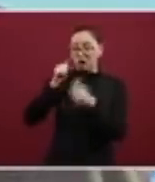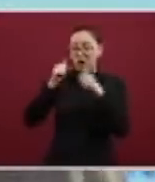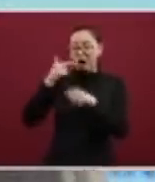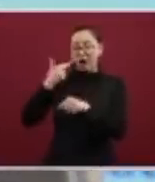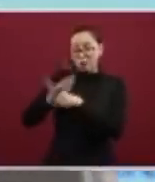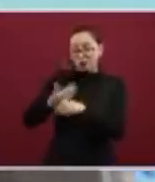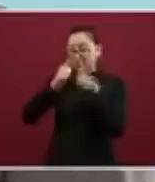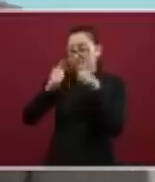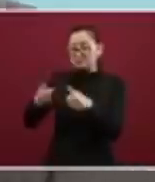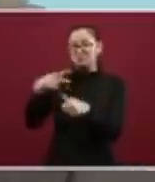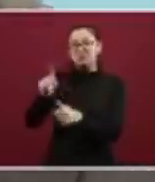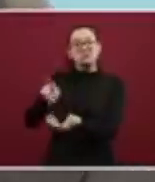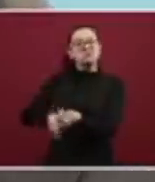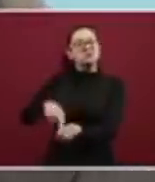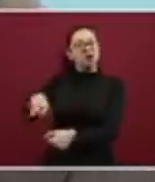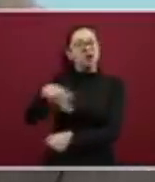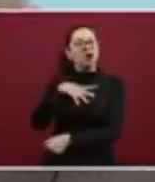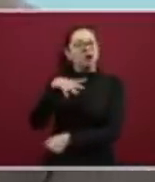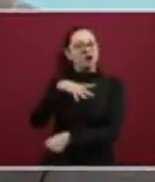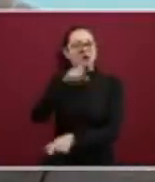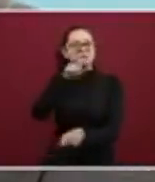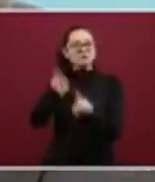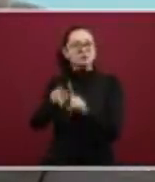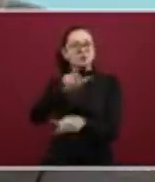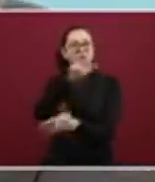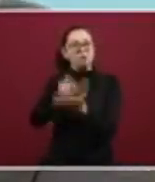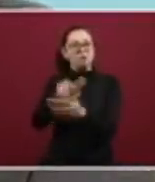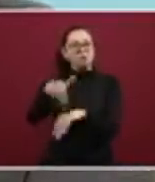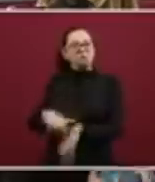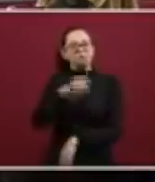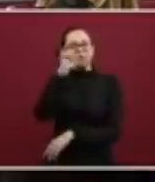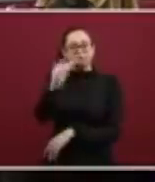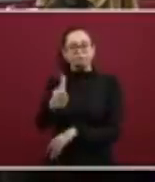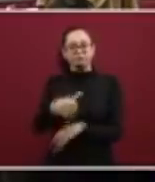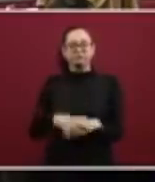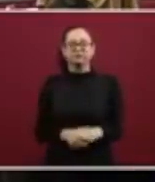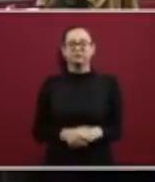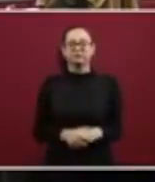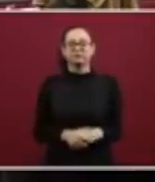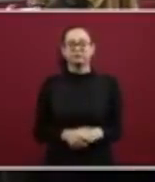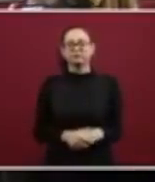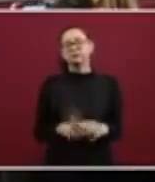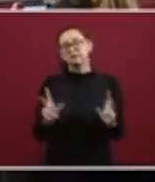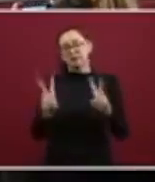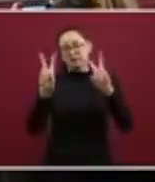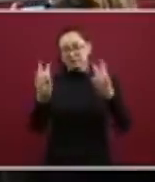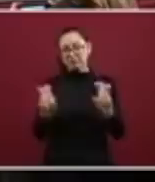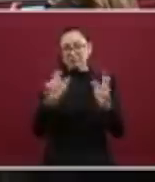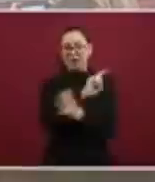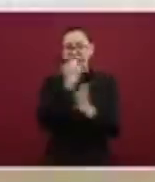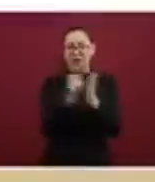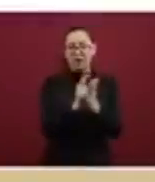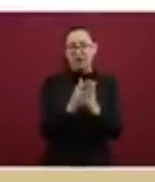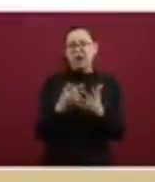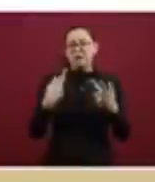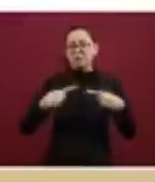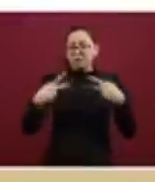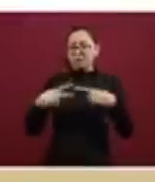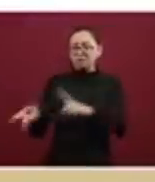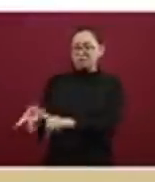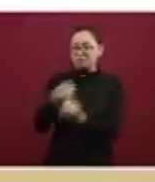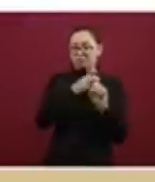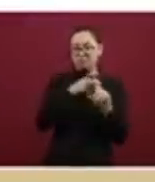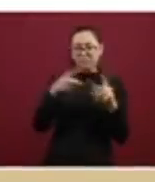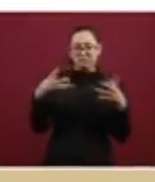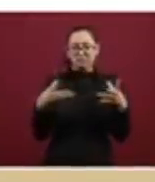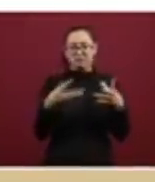General en materia de desaparición forzada de personas o desaparición cometida por particulares, que crea el Sistema Nacional